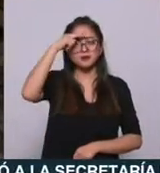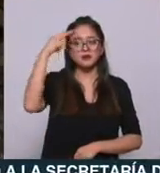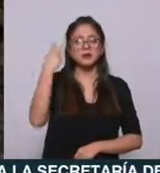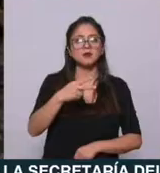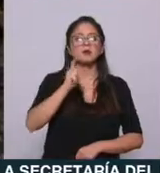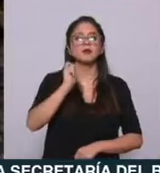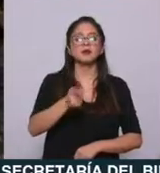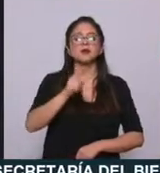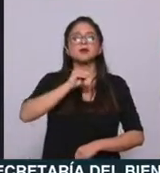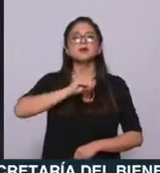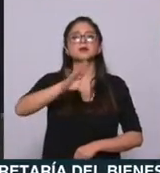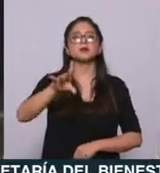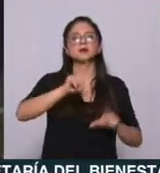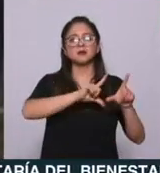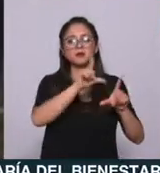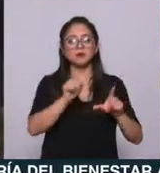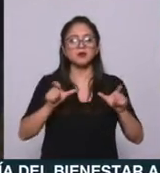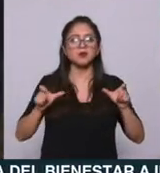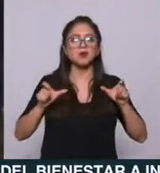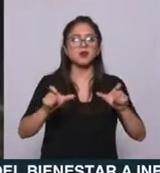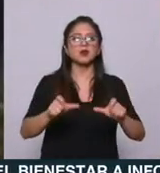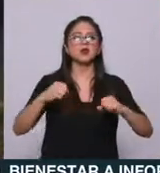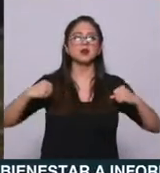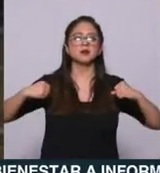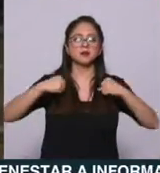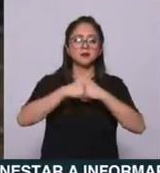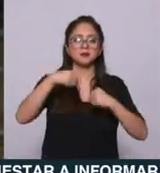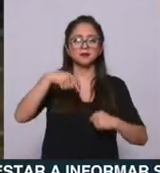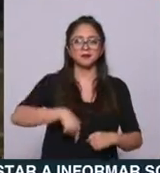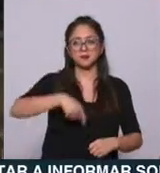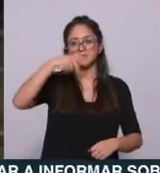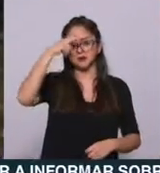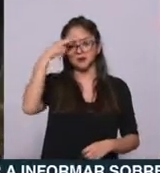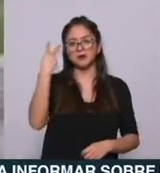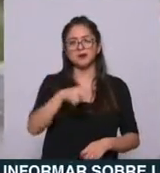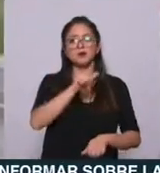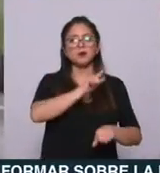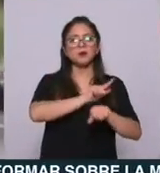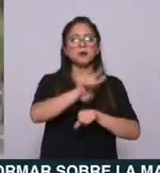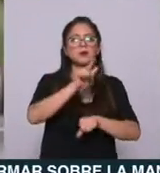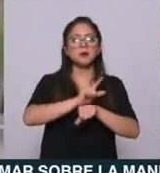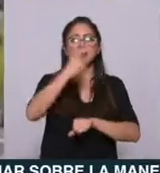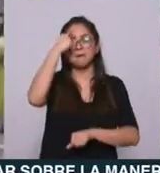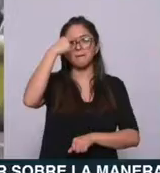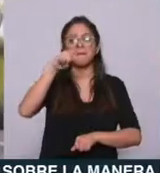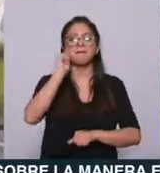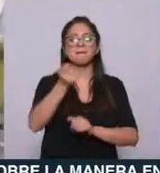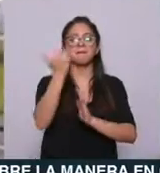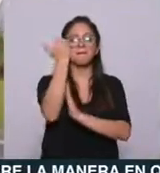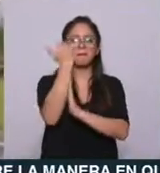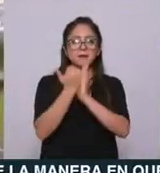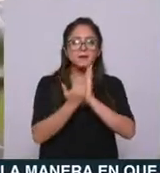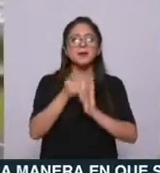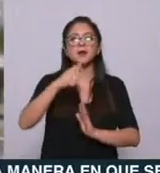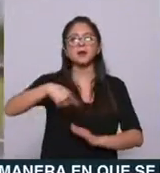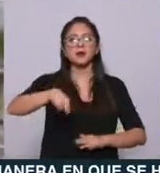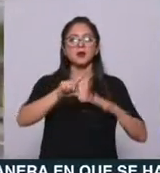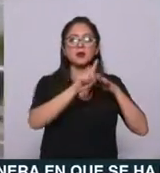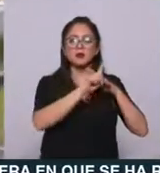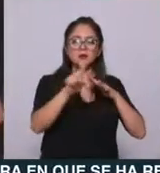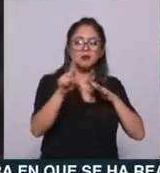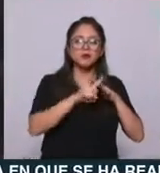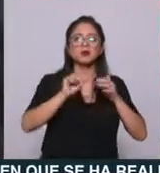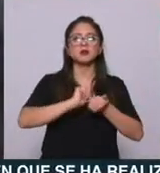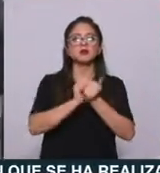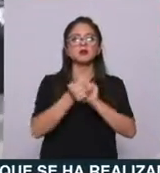enviar elementos de la Guardia Nacional a la frontera de nuestro país con Guatemala con el fin de reducir la crisis migratoria, que es